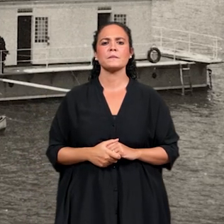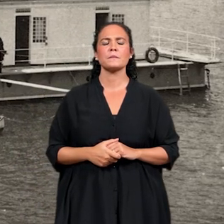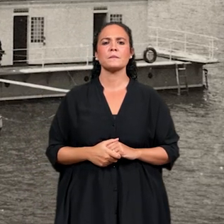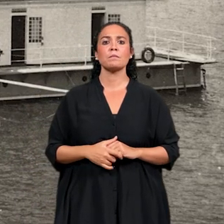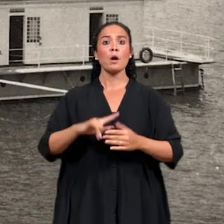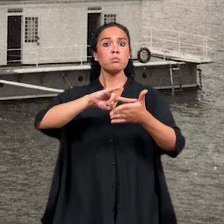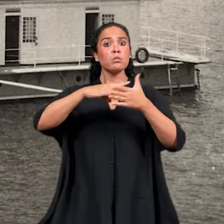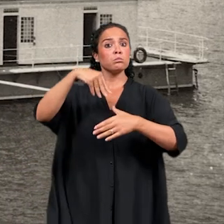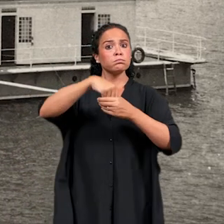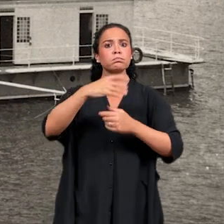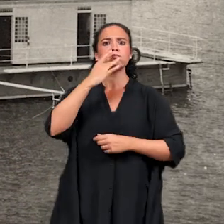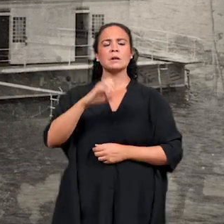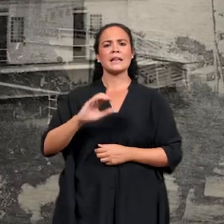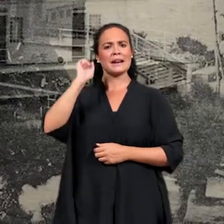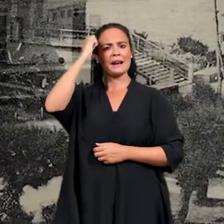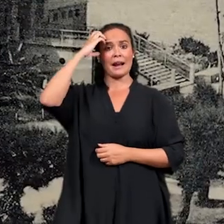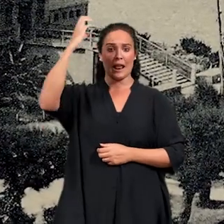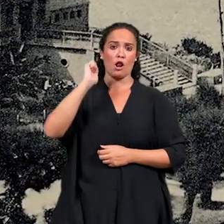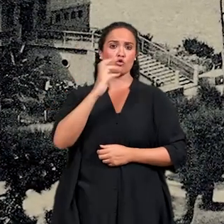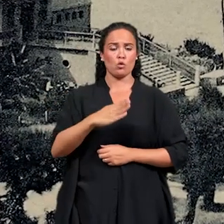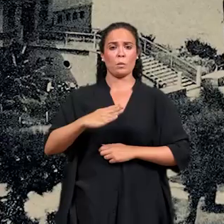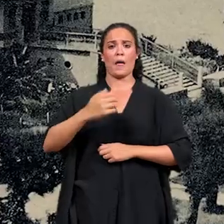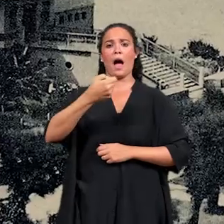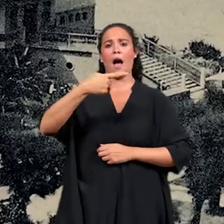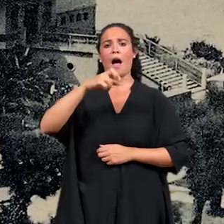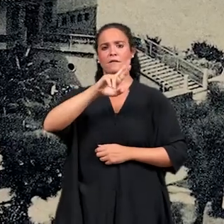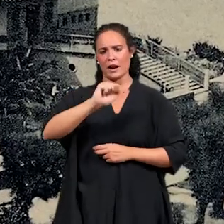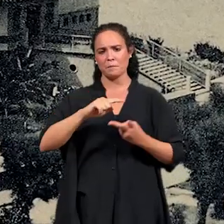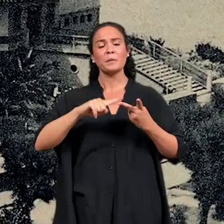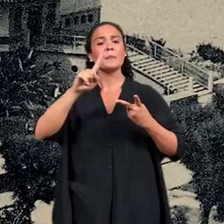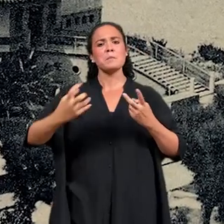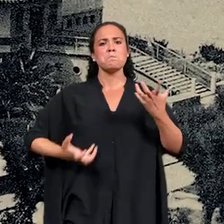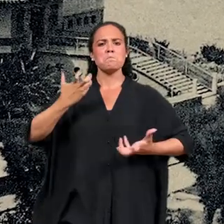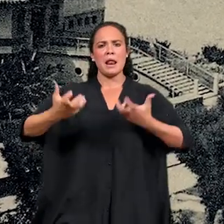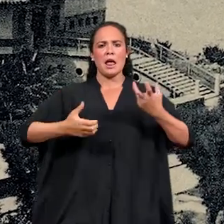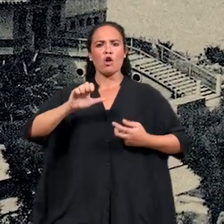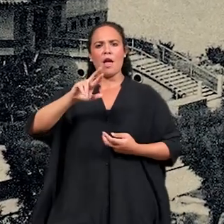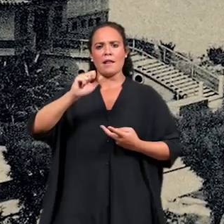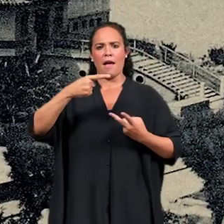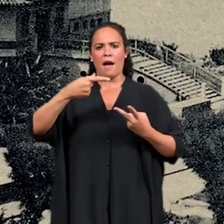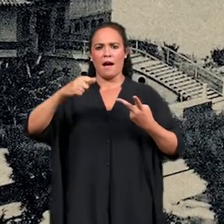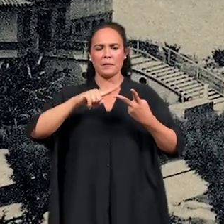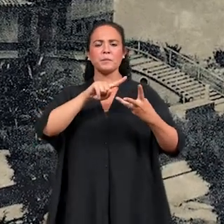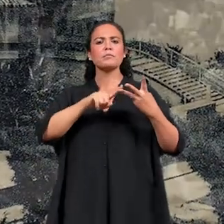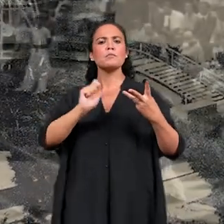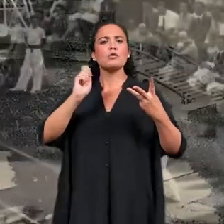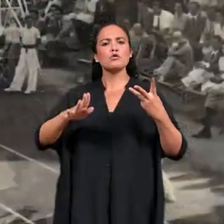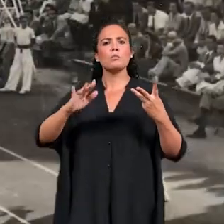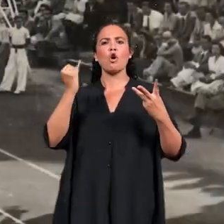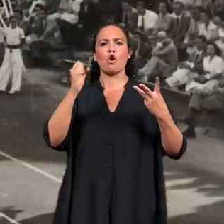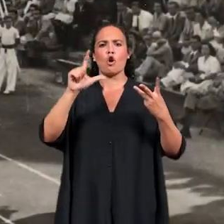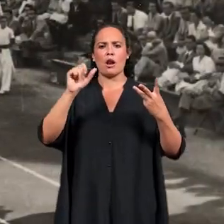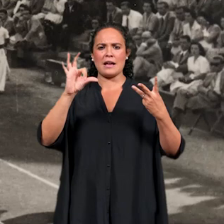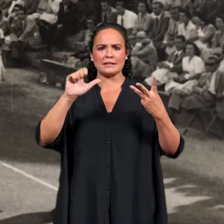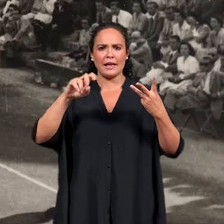En el proyecto estaban el Real Club Marítimo de Labra, el Balneario de Igairetxe en la playa de Ereaga, el Real Club Jolaseta y